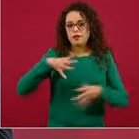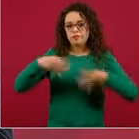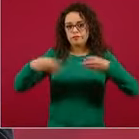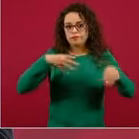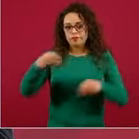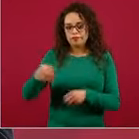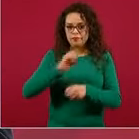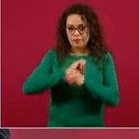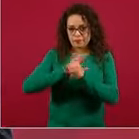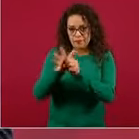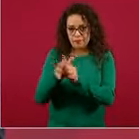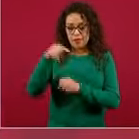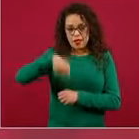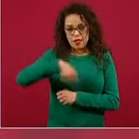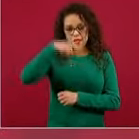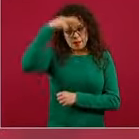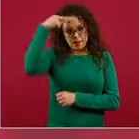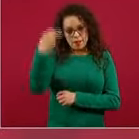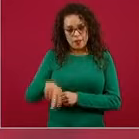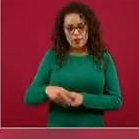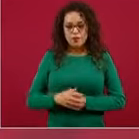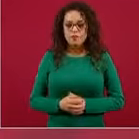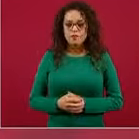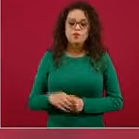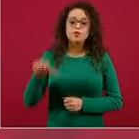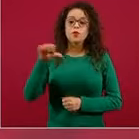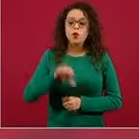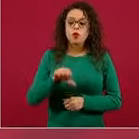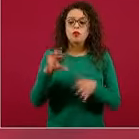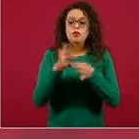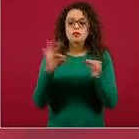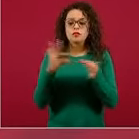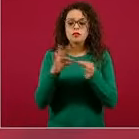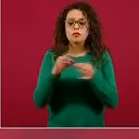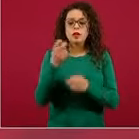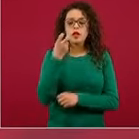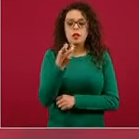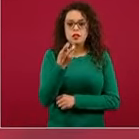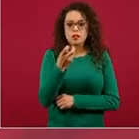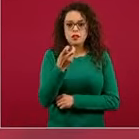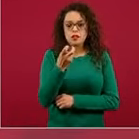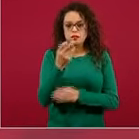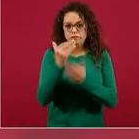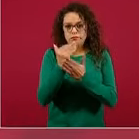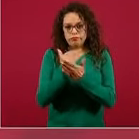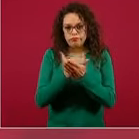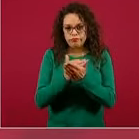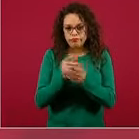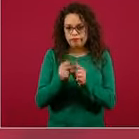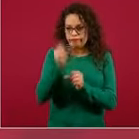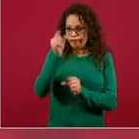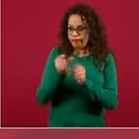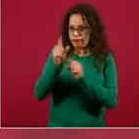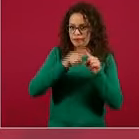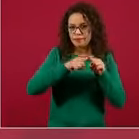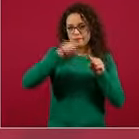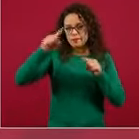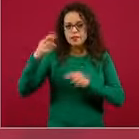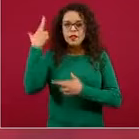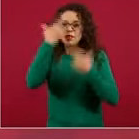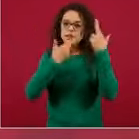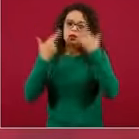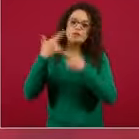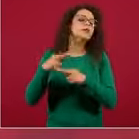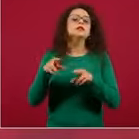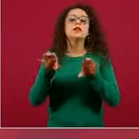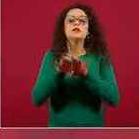El día de hoy vamos precisamente a actualizar estas estadísticas, vamos a revisar un poco el comportamiento de